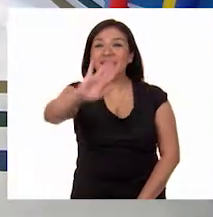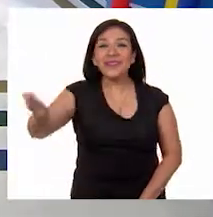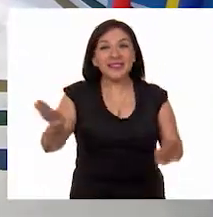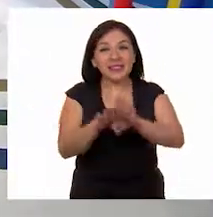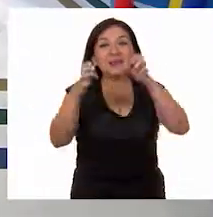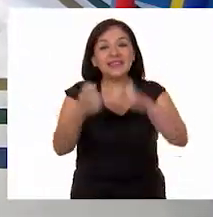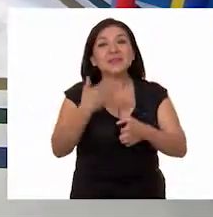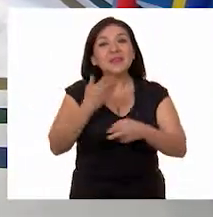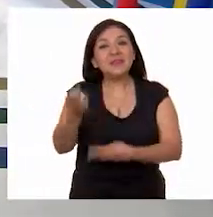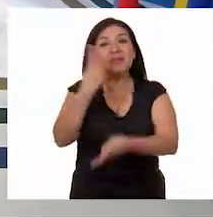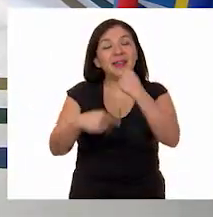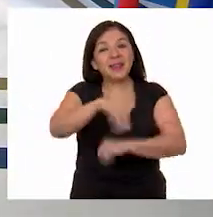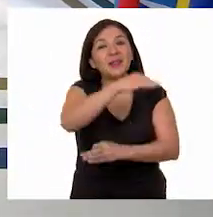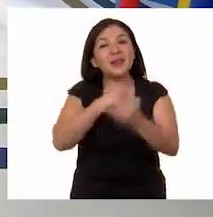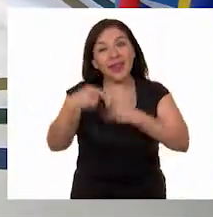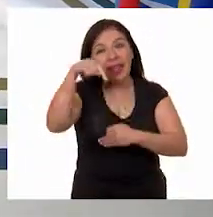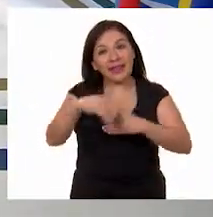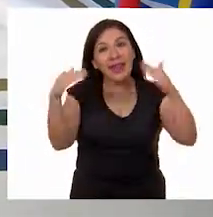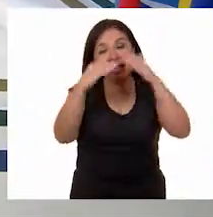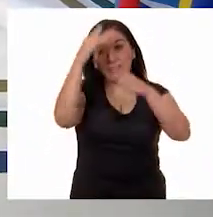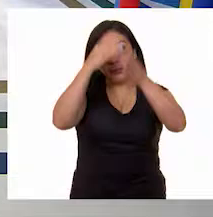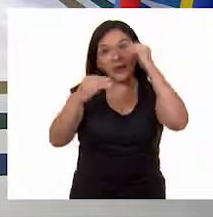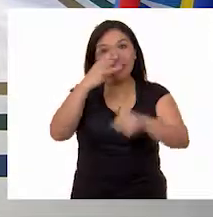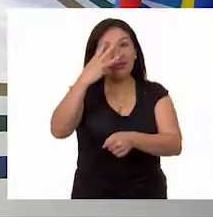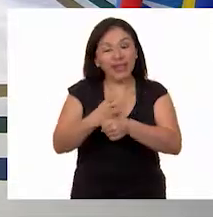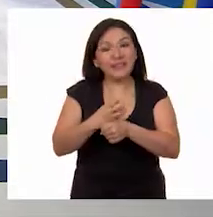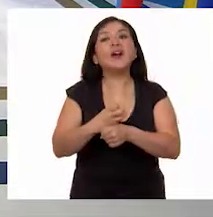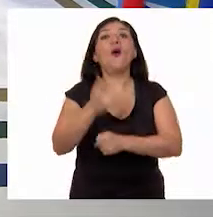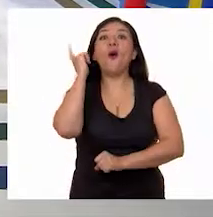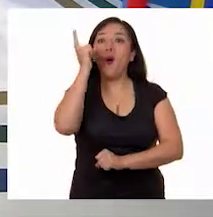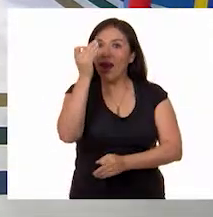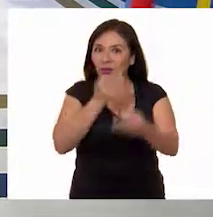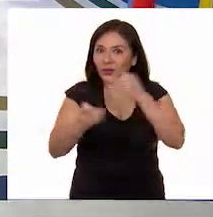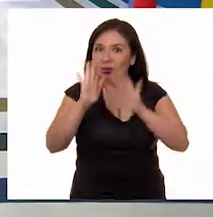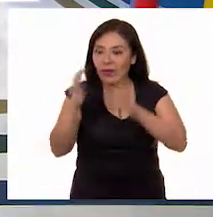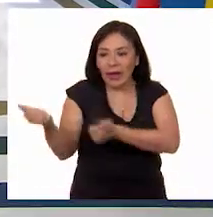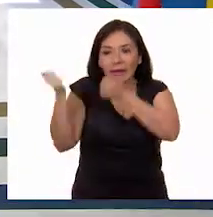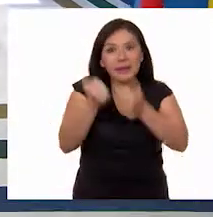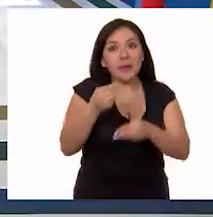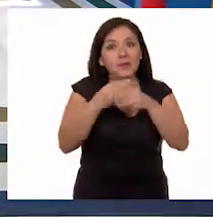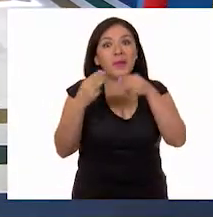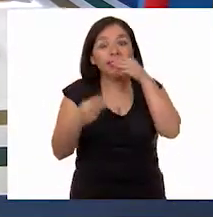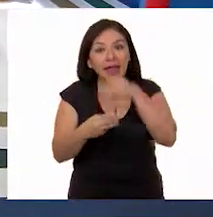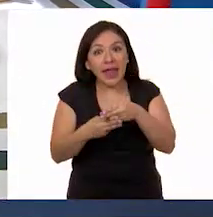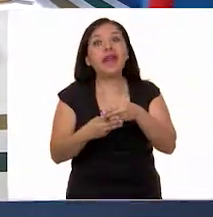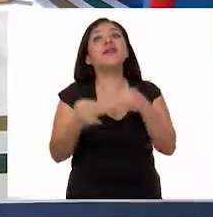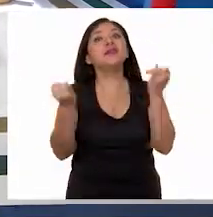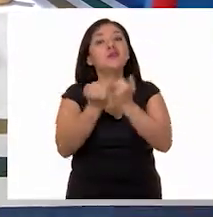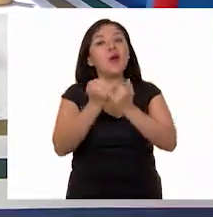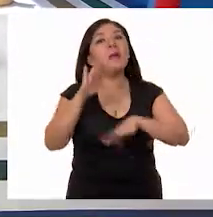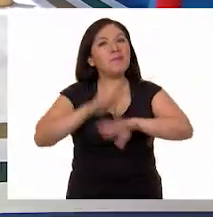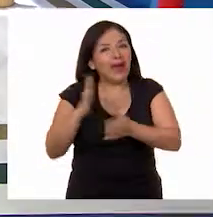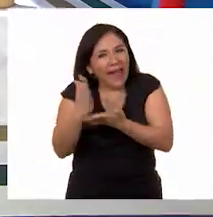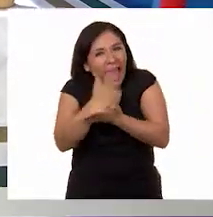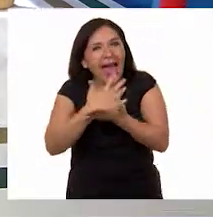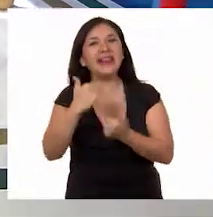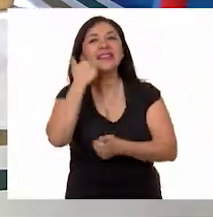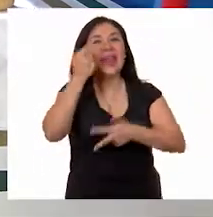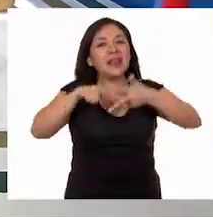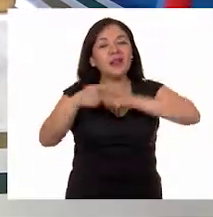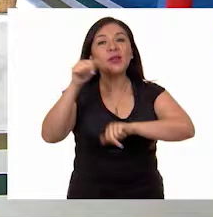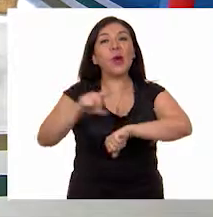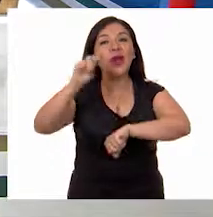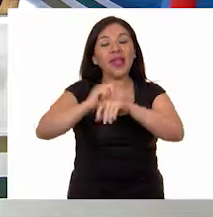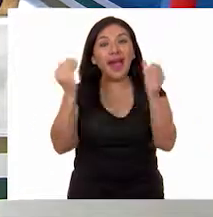Hola, ¿cómo están? Bienvenidas y bienvenidos a Aprende en Casa 3. Espero que ya tengan todo su material y sobre todo todas las ganas de comenzar con